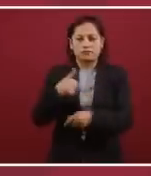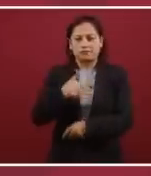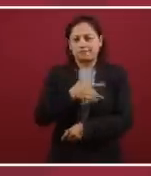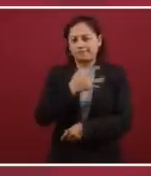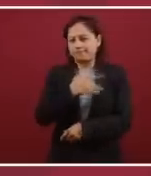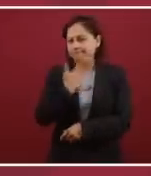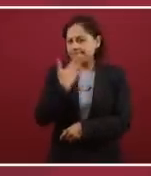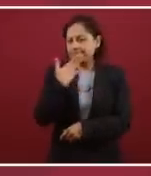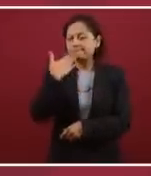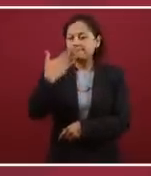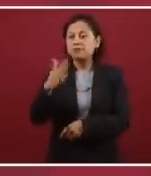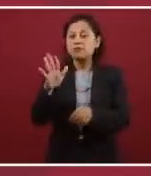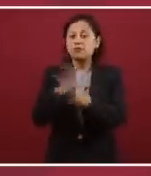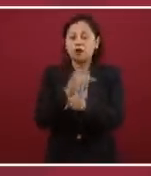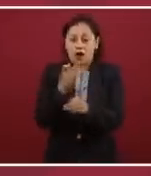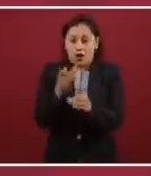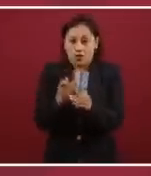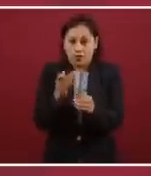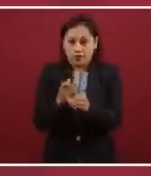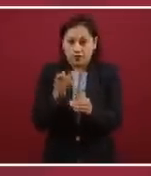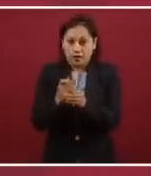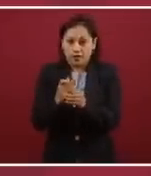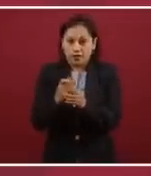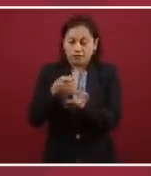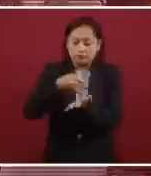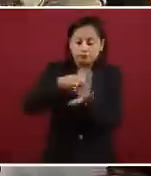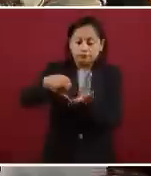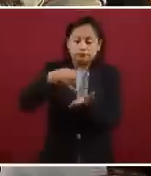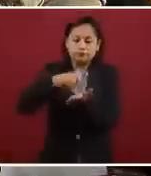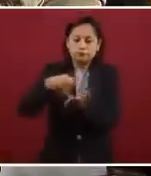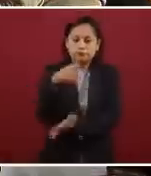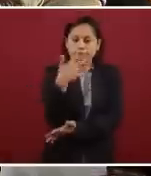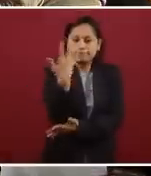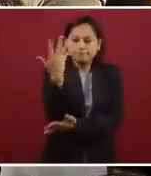maderables como nunca en el país.